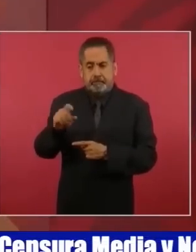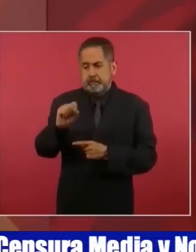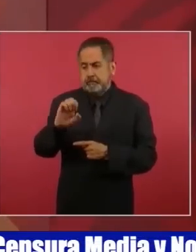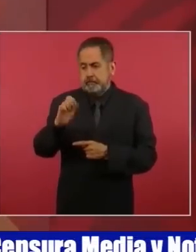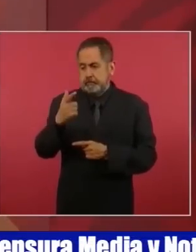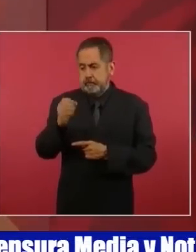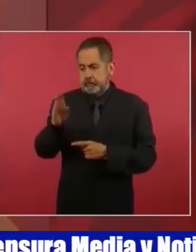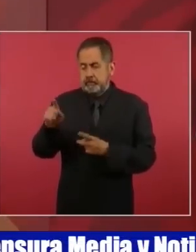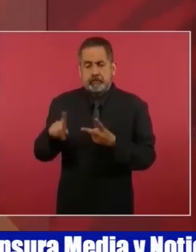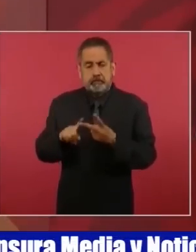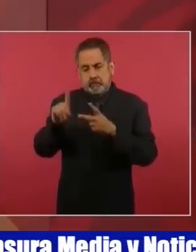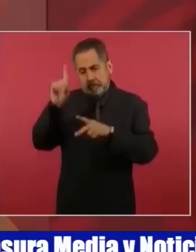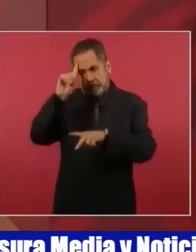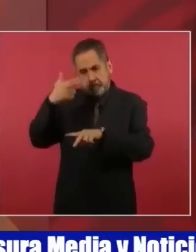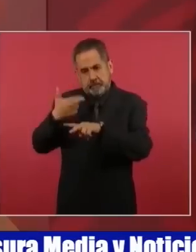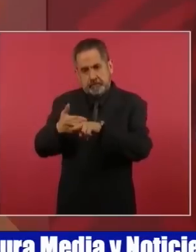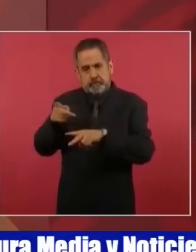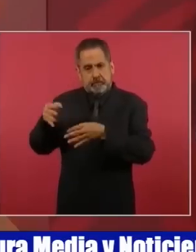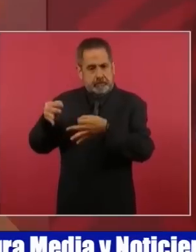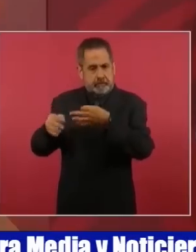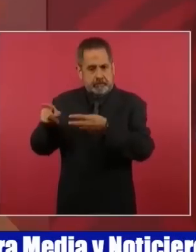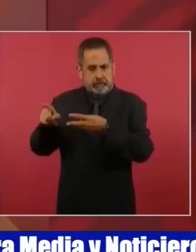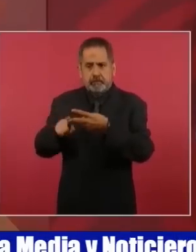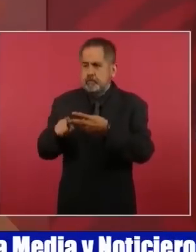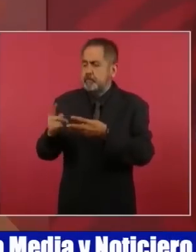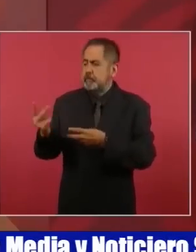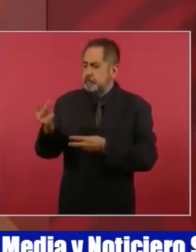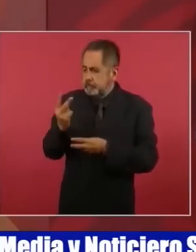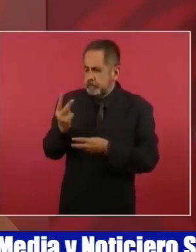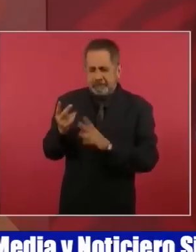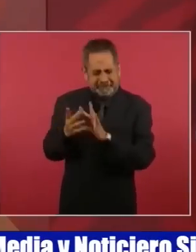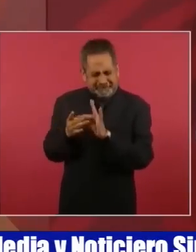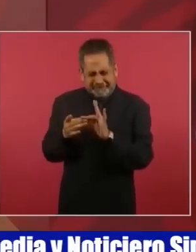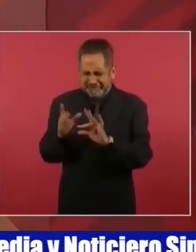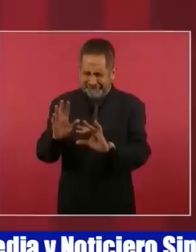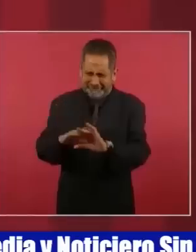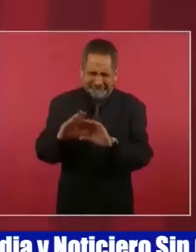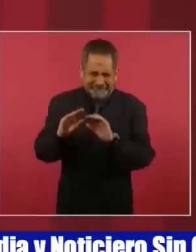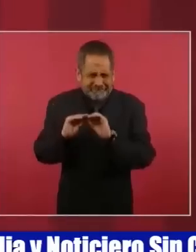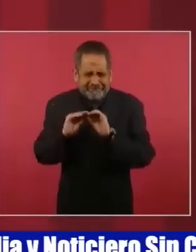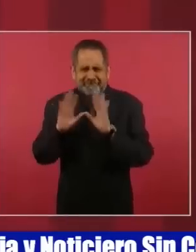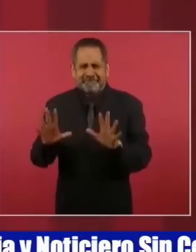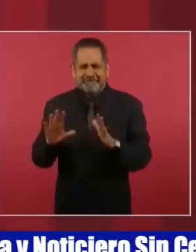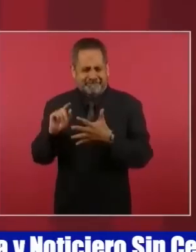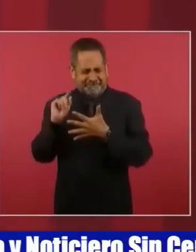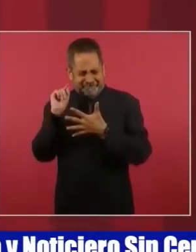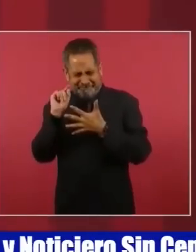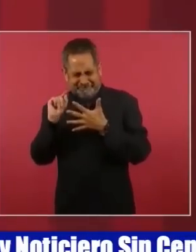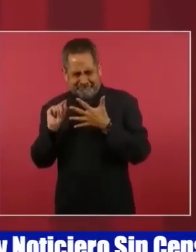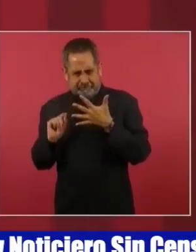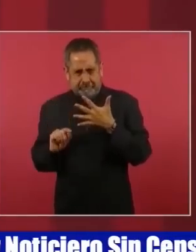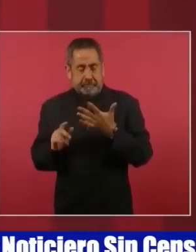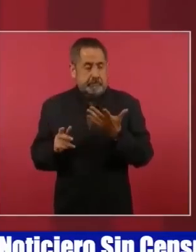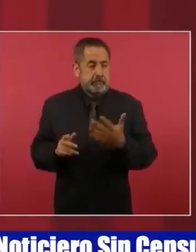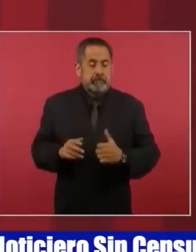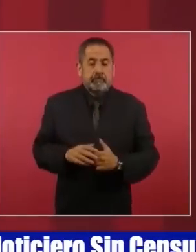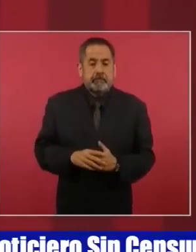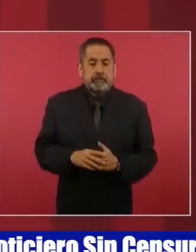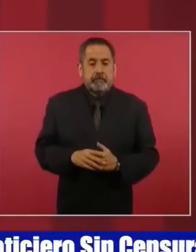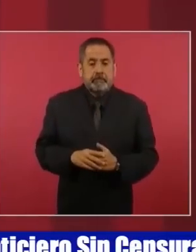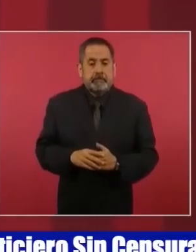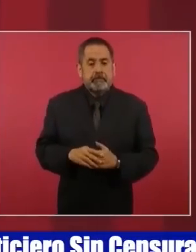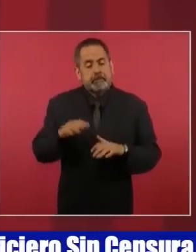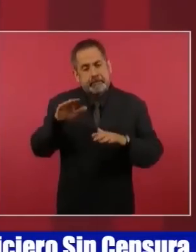Gobernación y a la consejera jurídica que fuesen muy claros, porque hay veces,